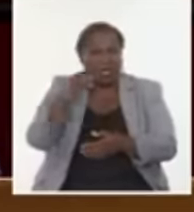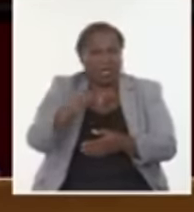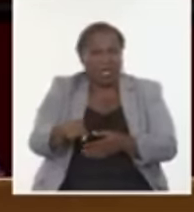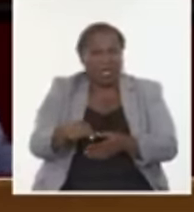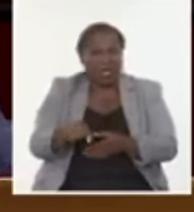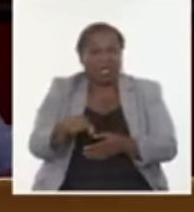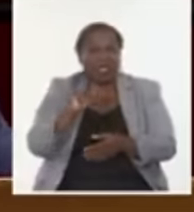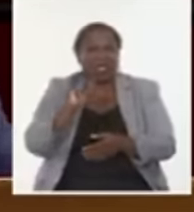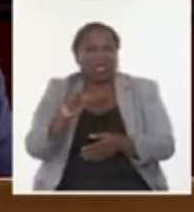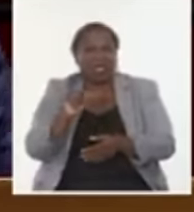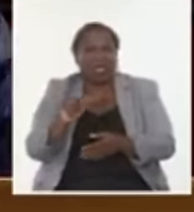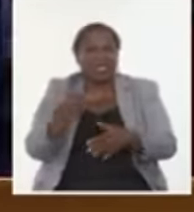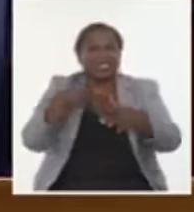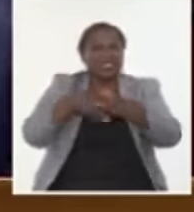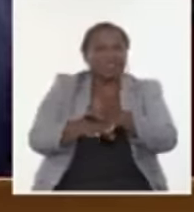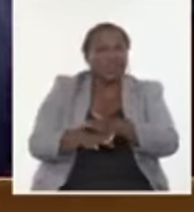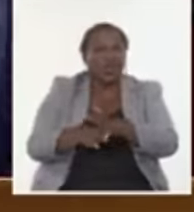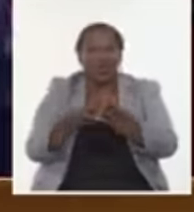coqueteó o entró